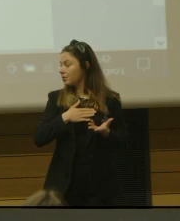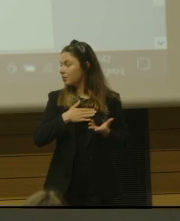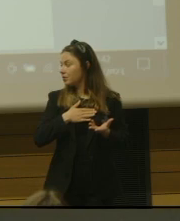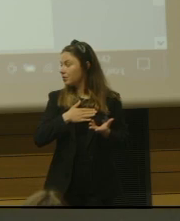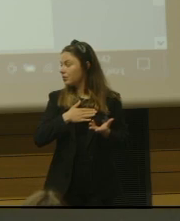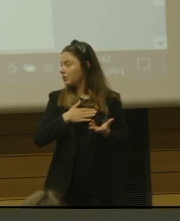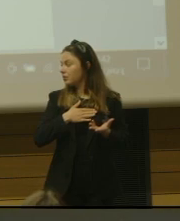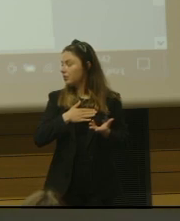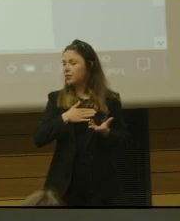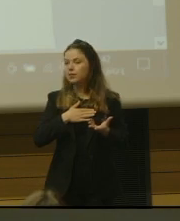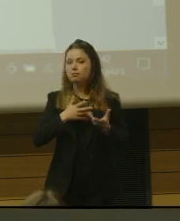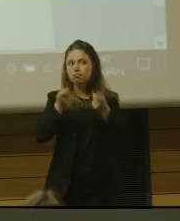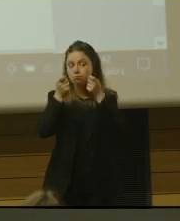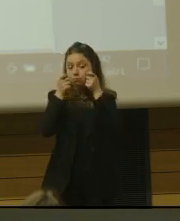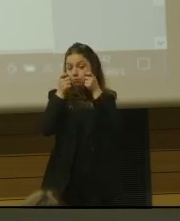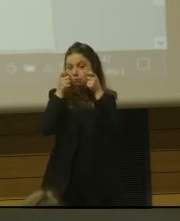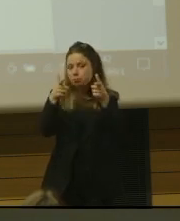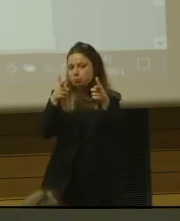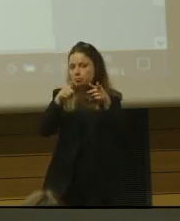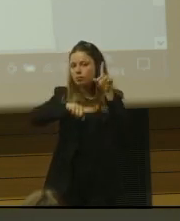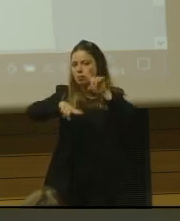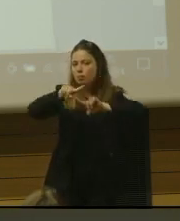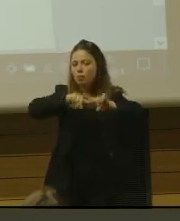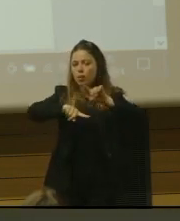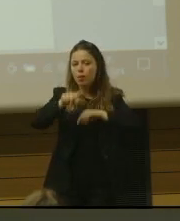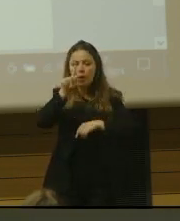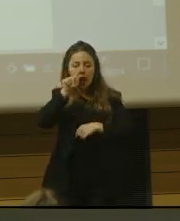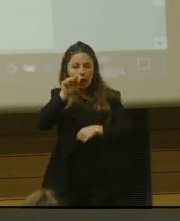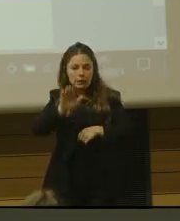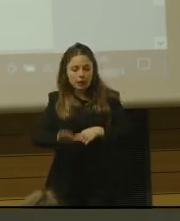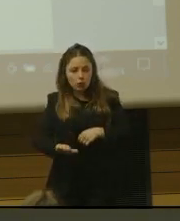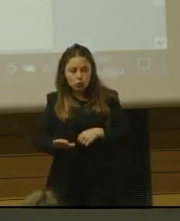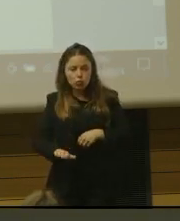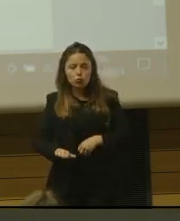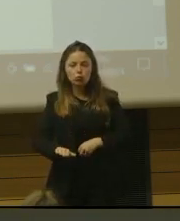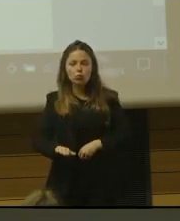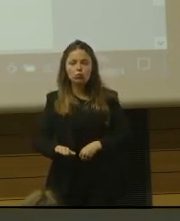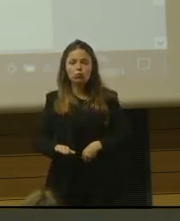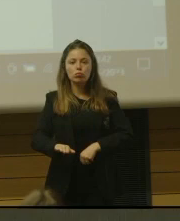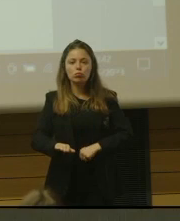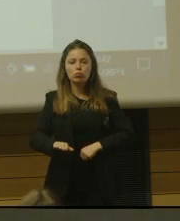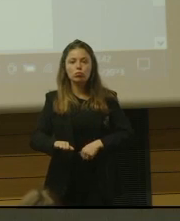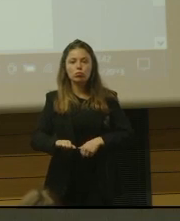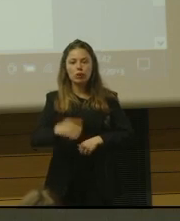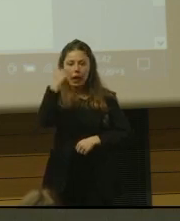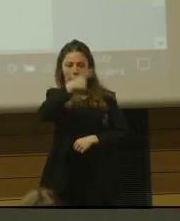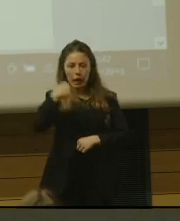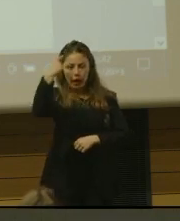vimos un problema que era que los niños de etnia gitana